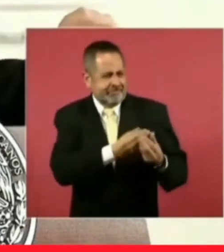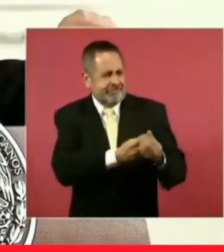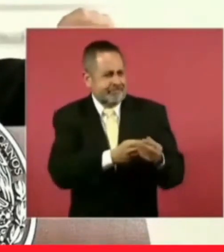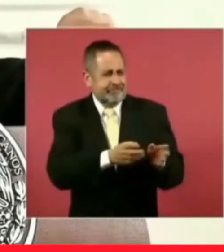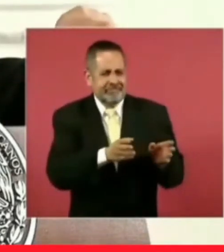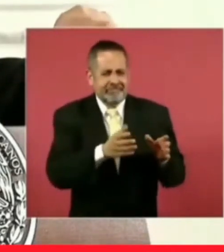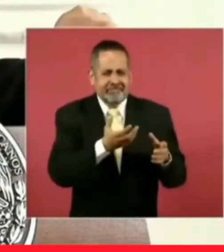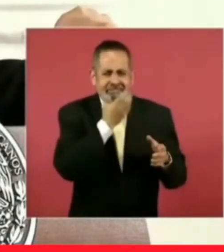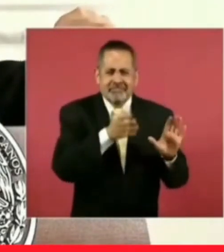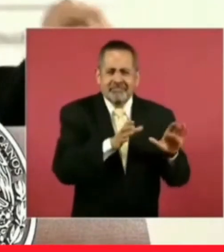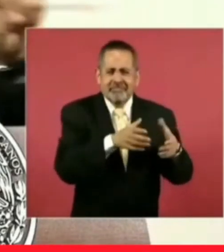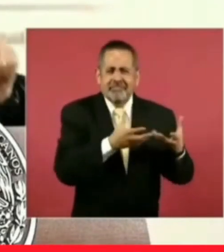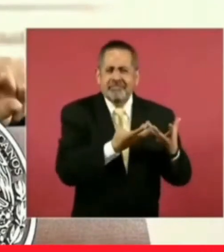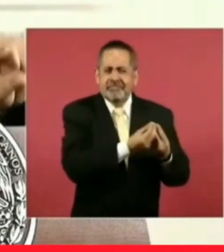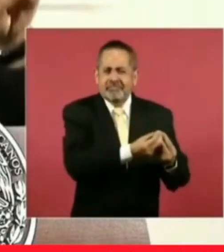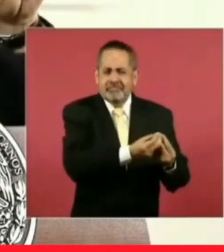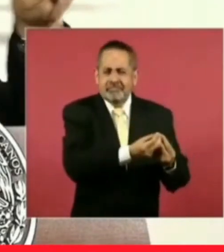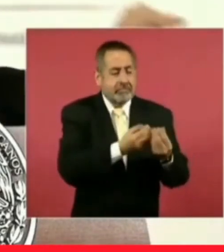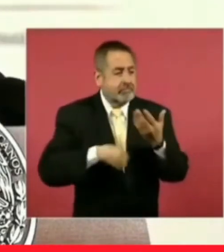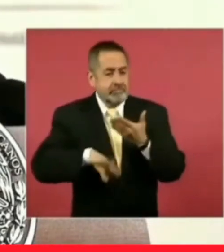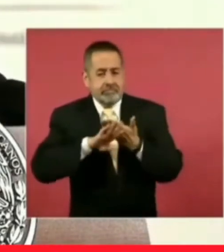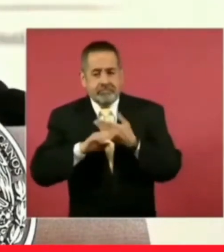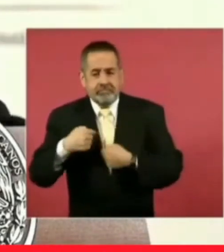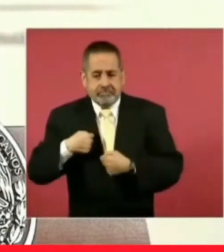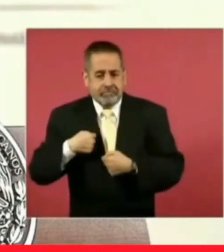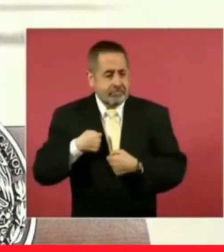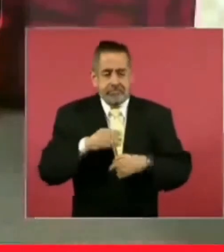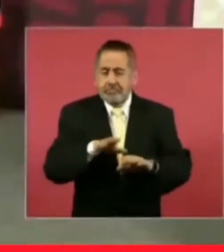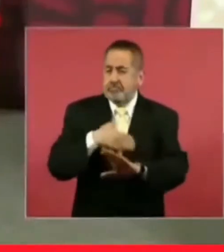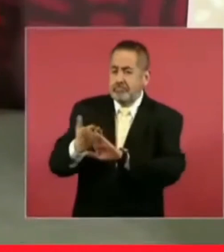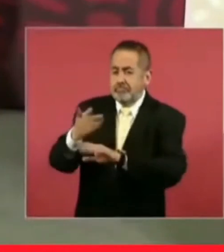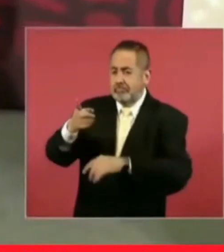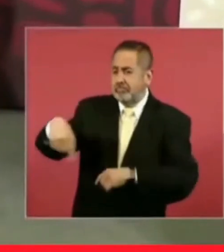contra de nosotros y del pueblo.